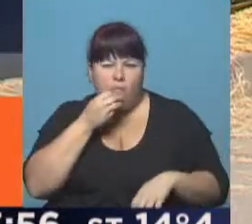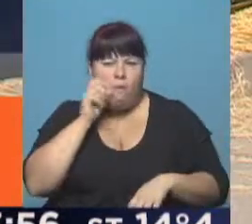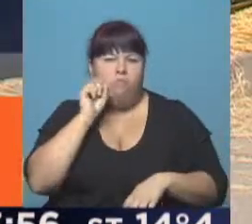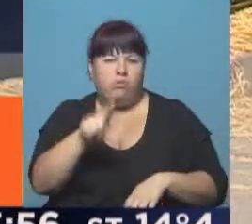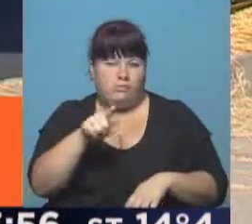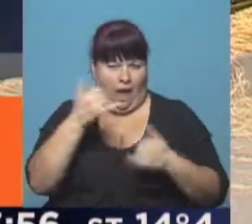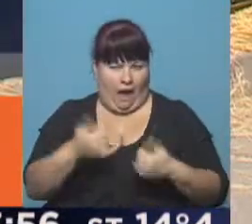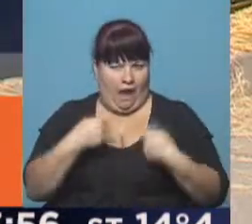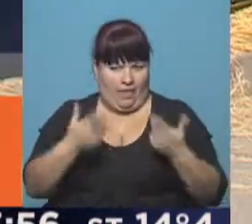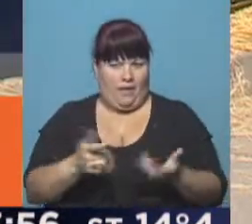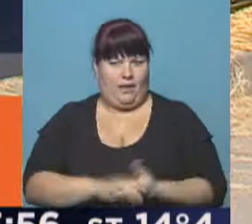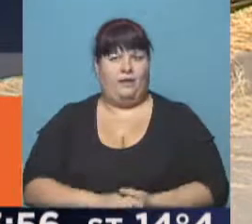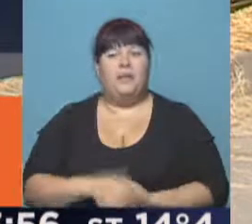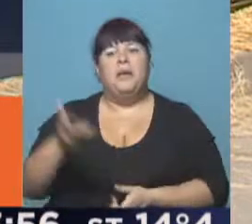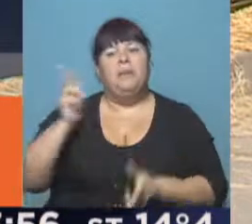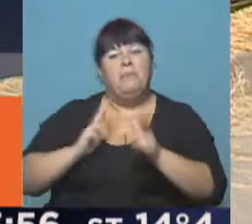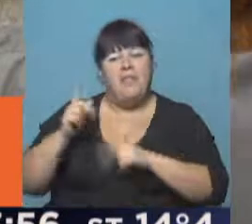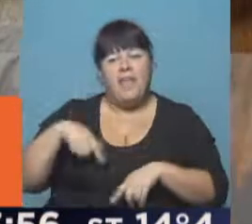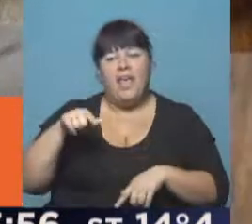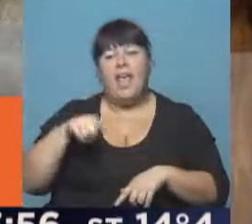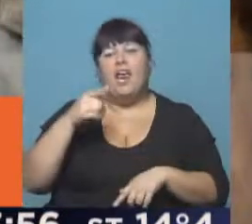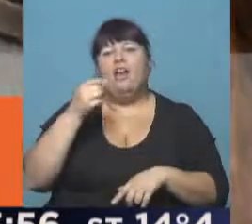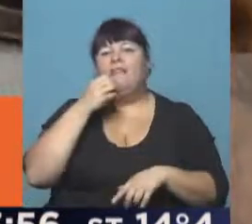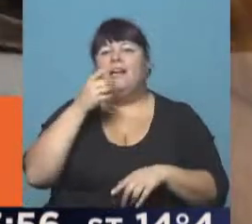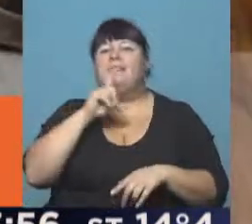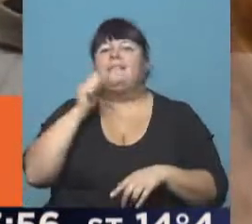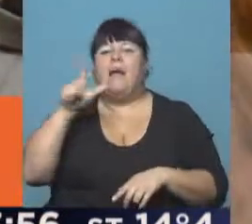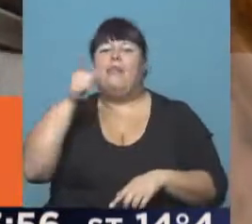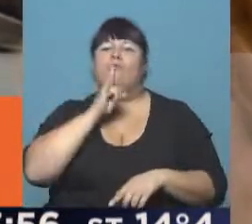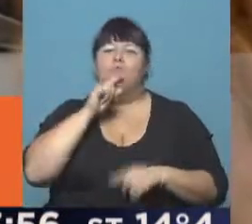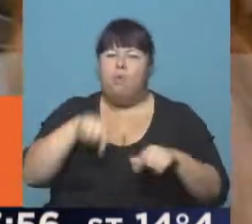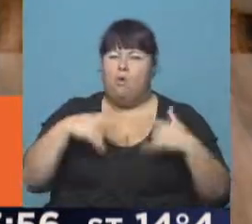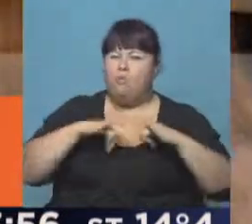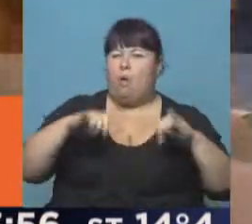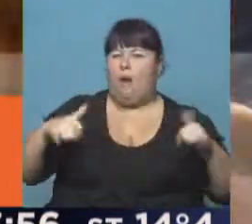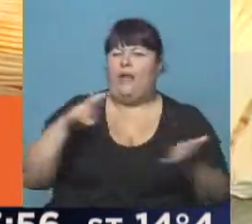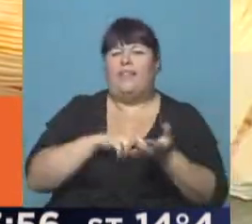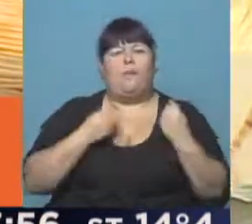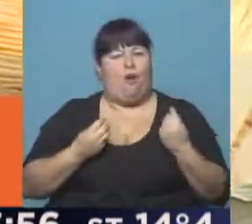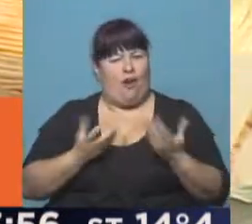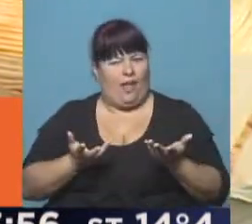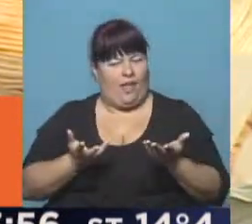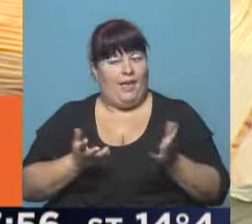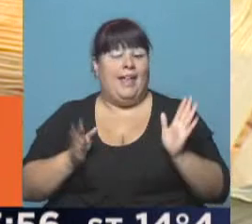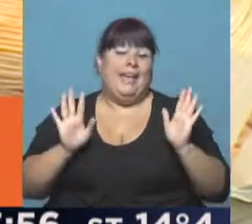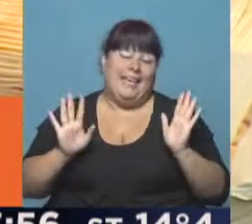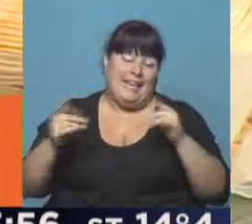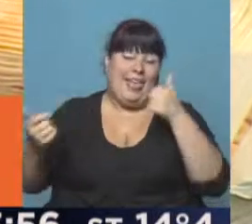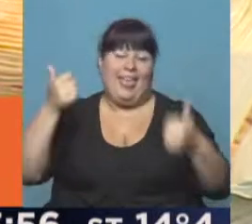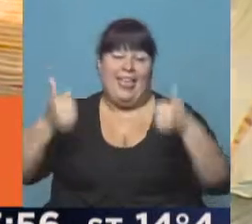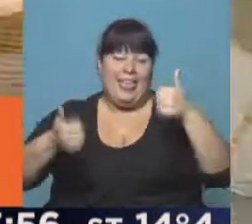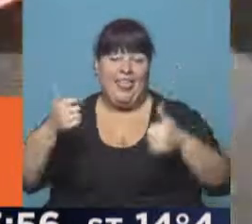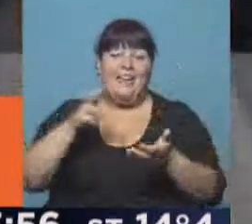que allí se ofrecen. A mí me dijeron que los tamales son tucumanos, no sé por qué acá hay tanta promoción con Salta. Y hay una disputa